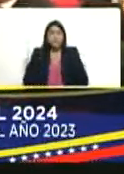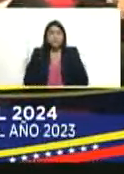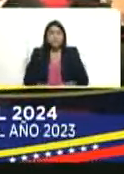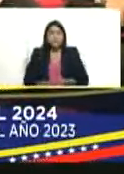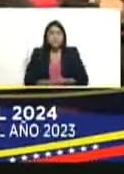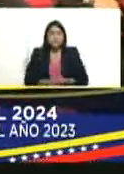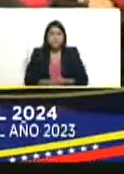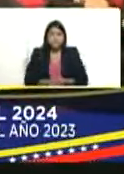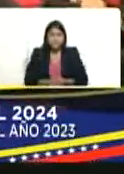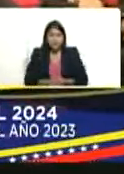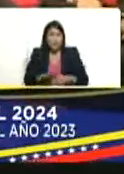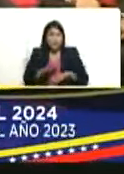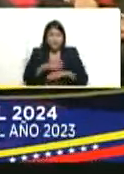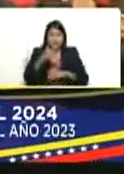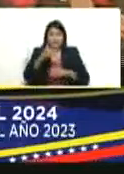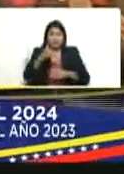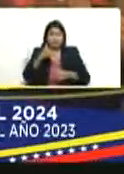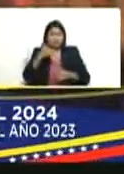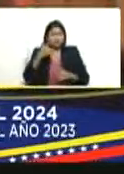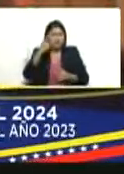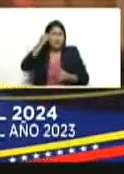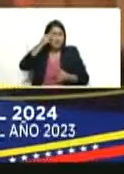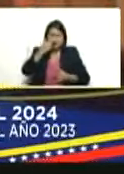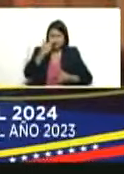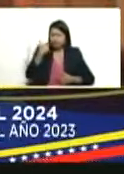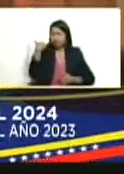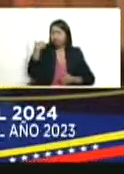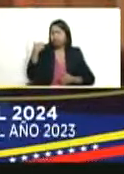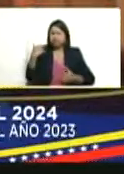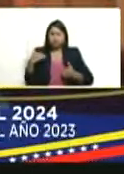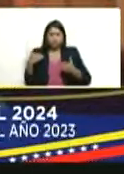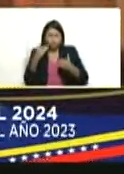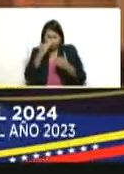de superioridad, se creen superiores a todos los demás.